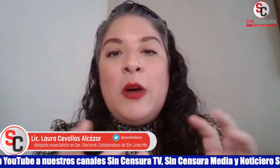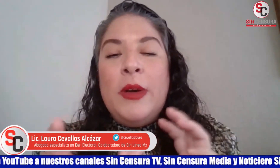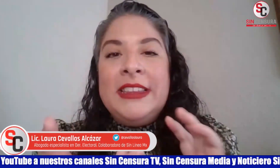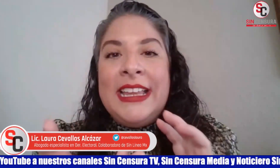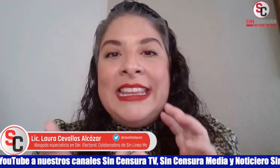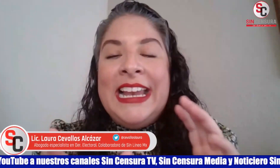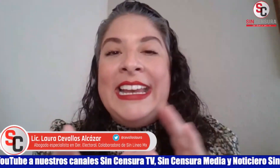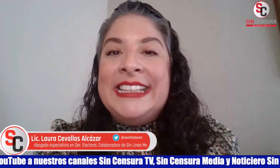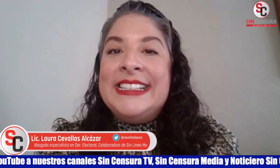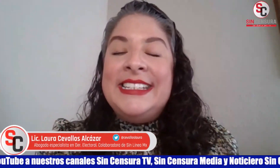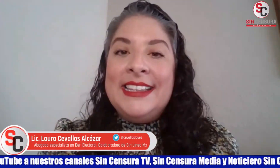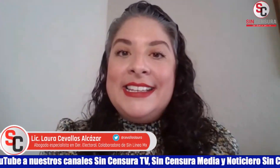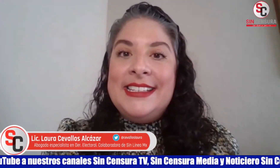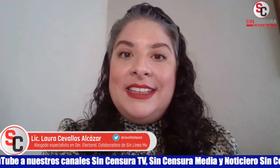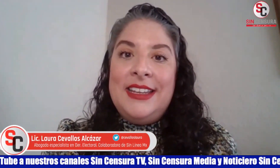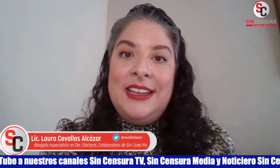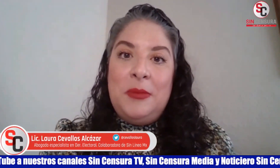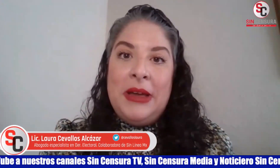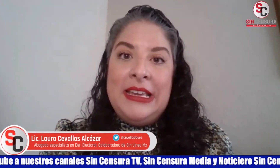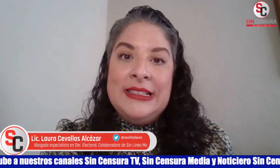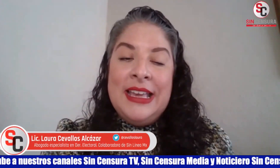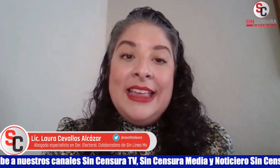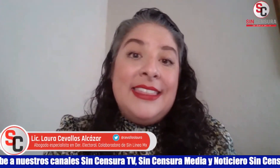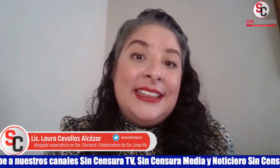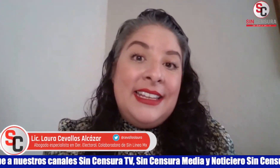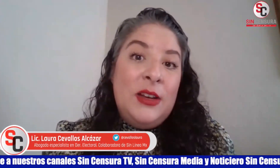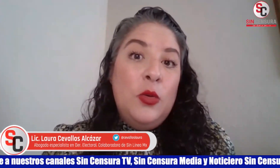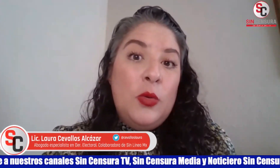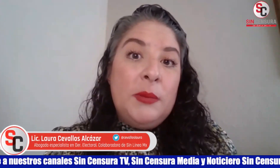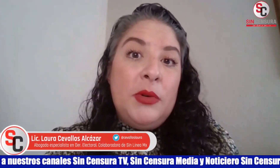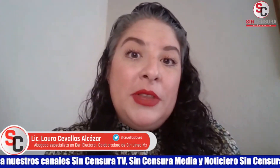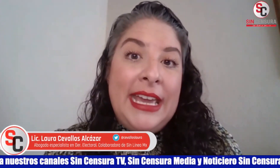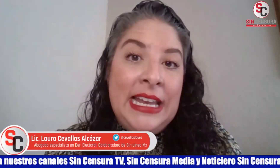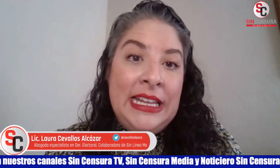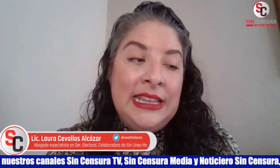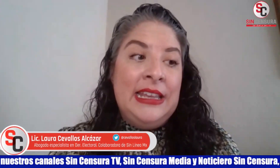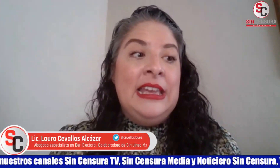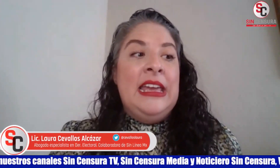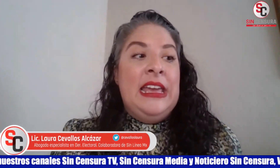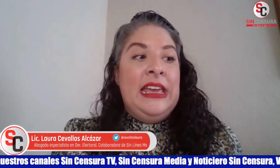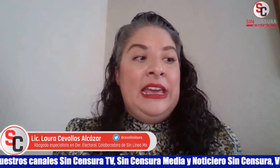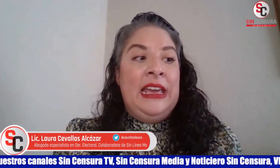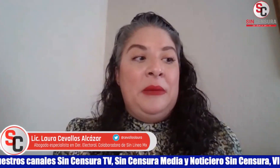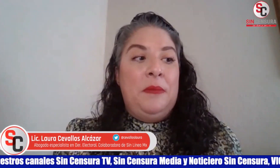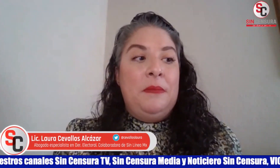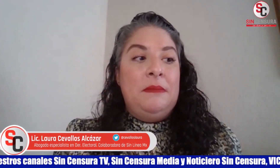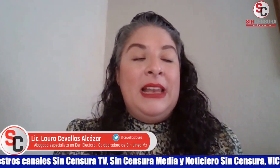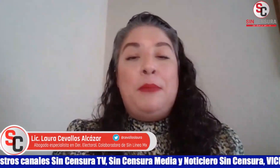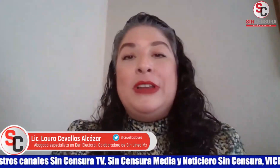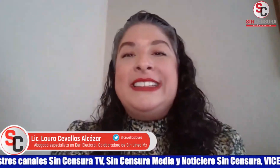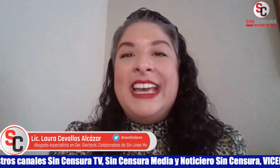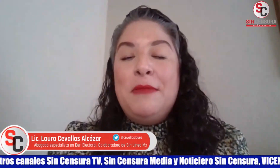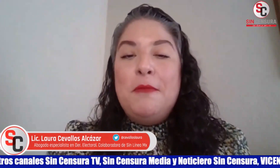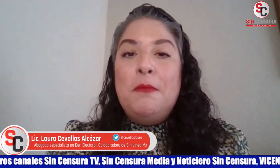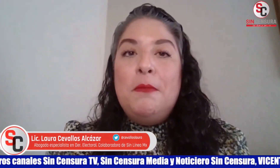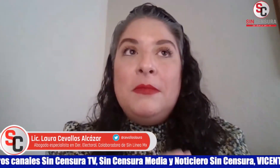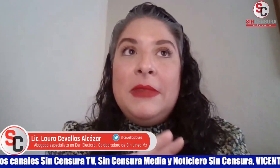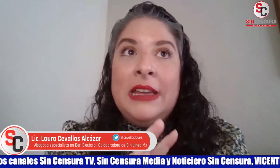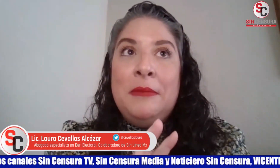justo da cuenta de la necesidad que se tiene en el país de tener un cuerpo de élite. La